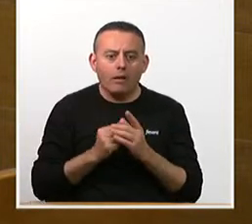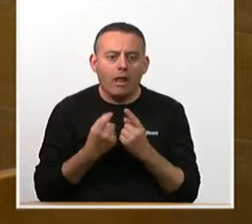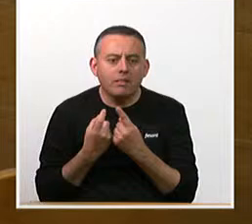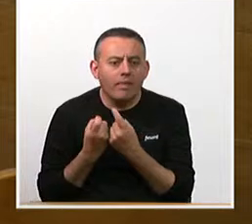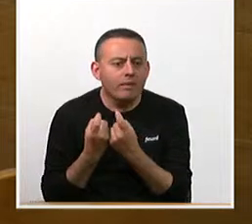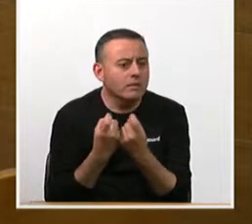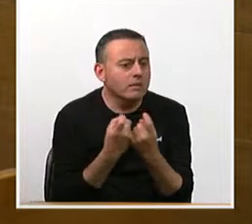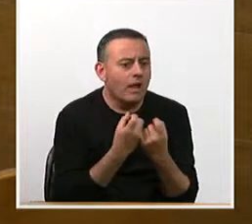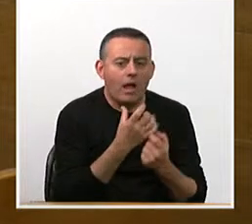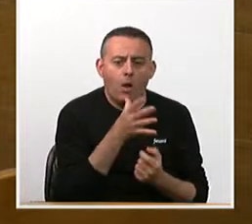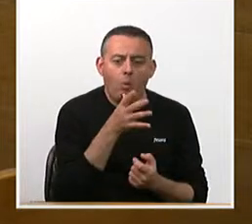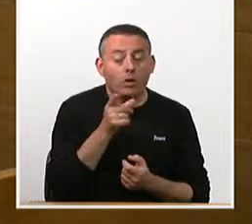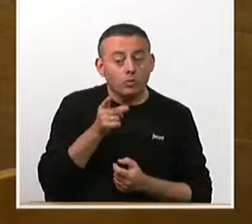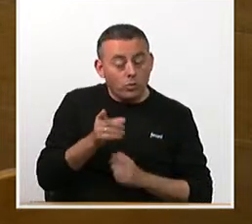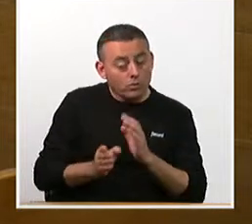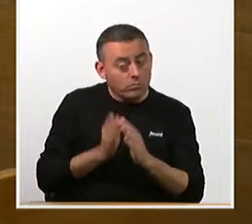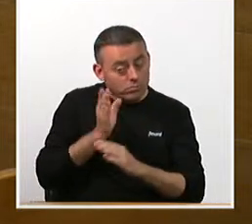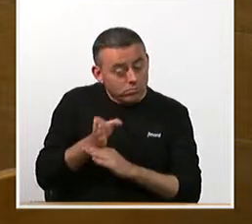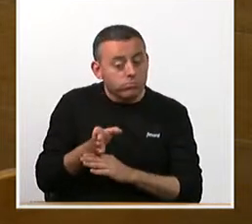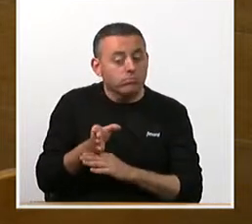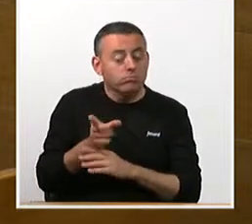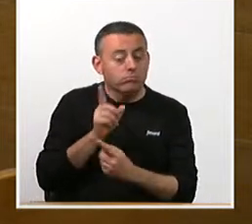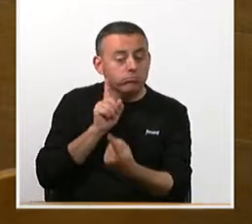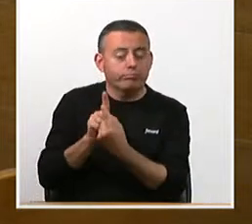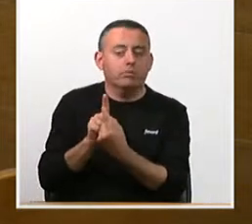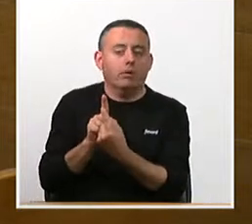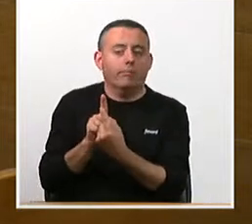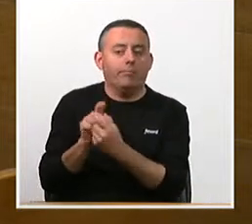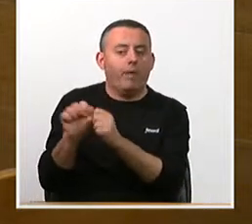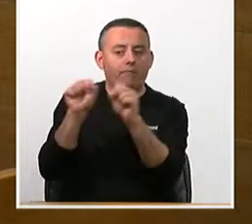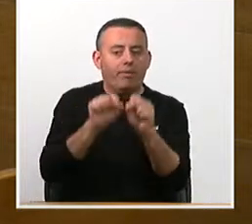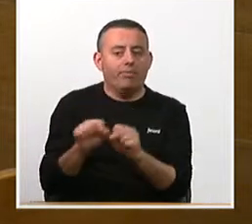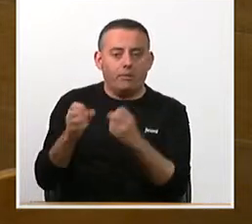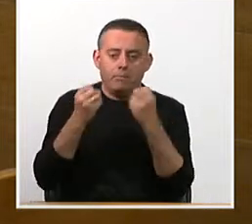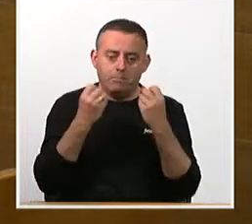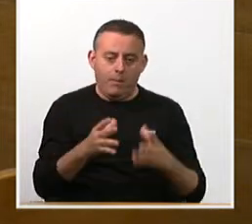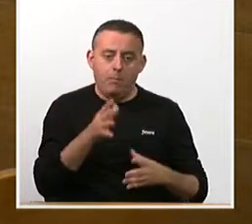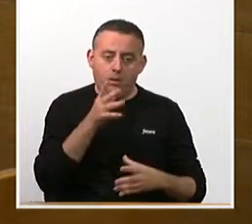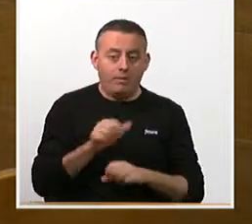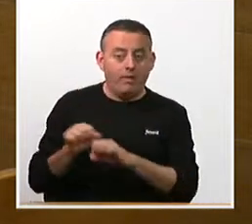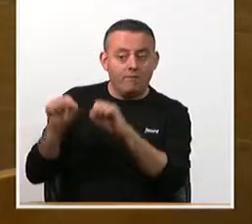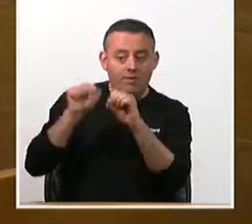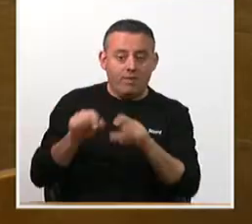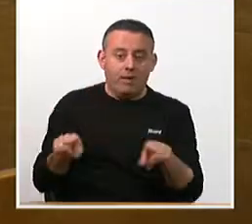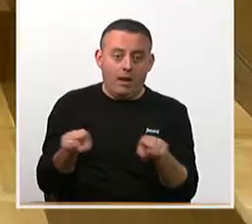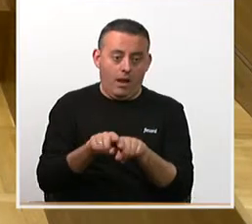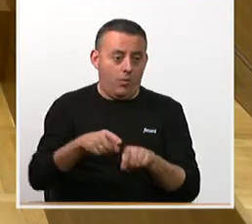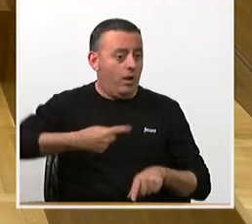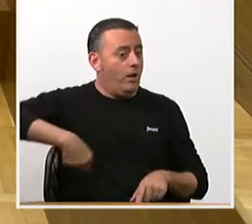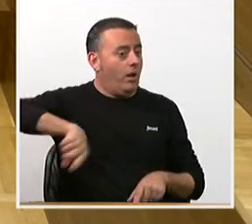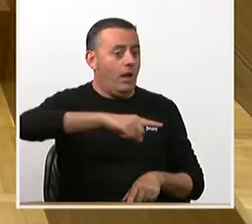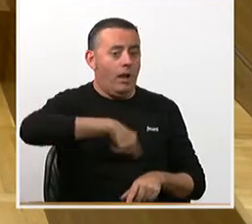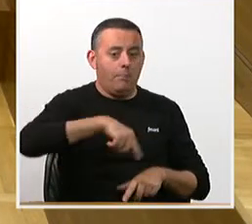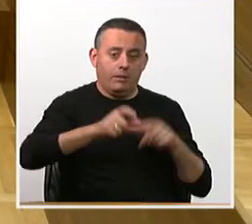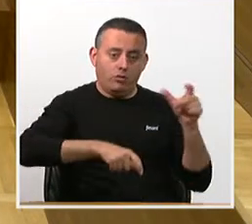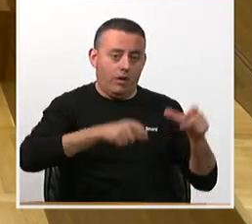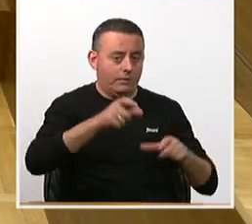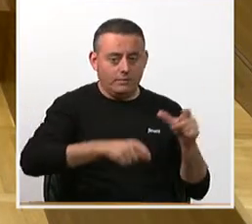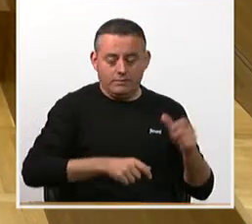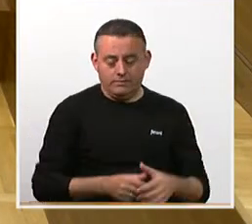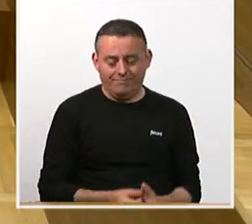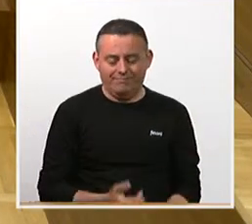estará defendiendo a nuestros sectores productivos y a nuestra gente Muchas gracias gracias señora